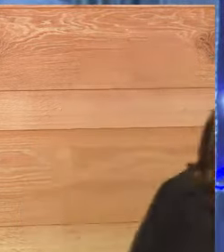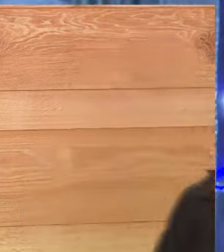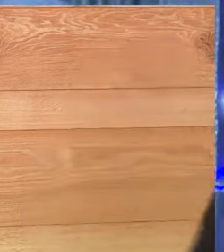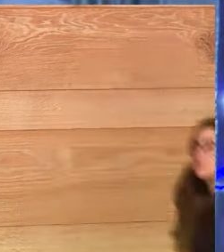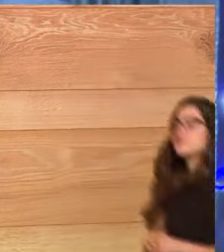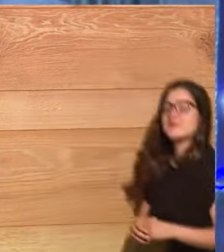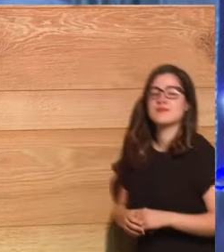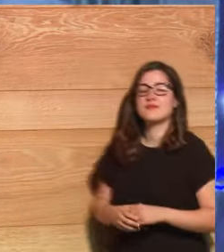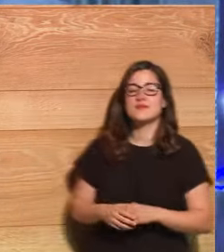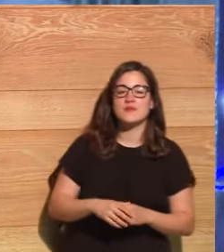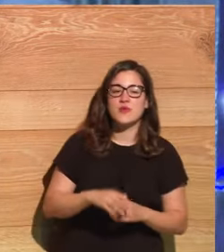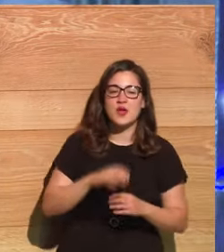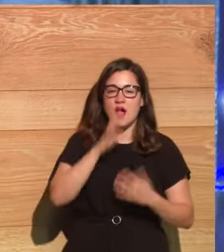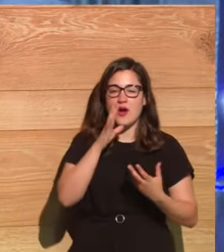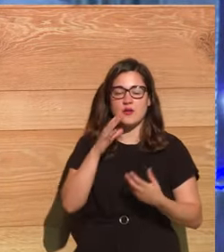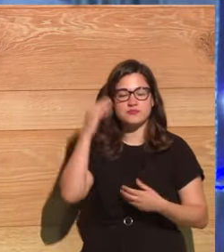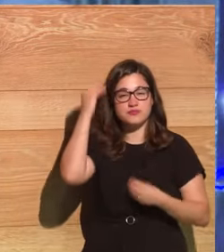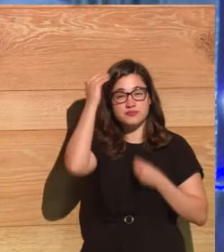una cosa que,